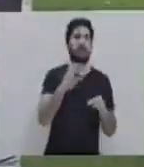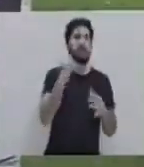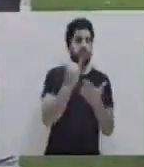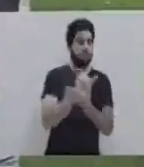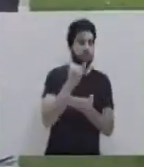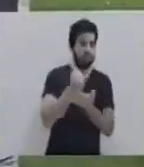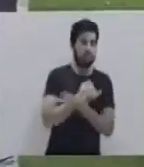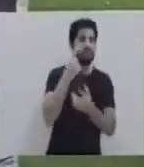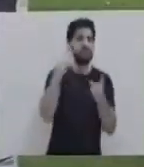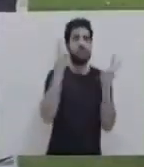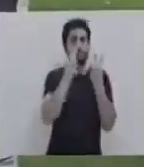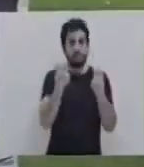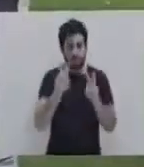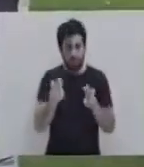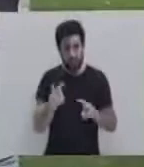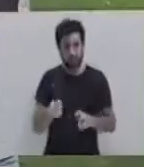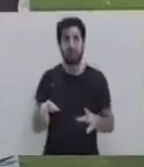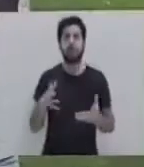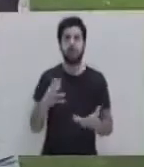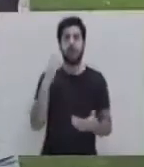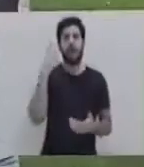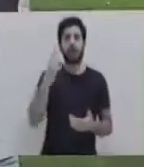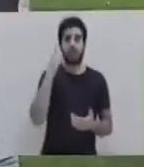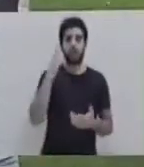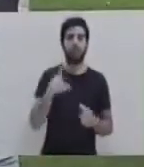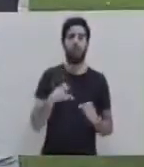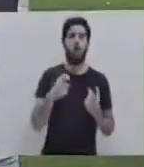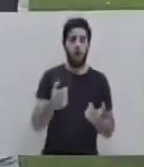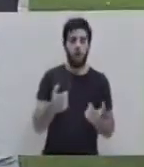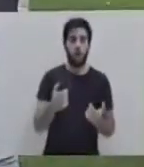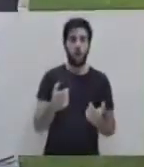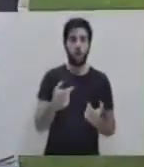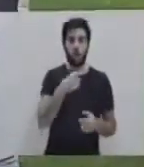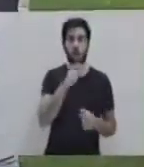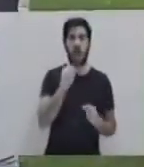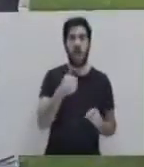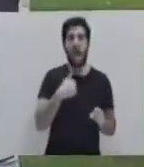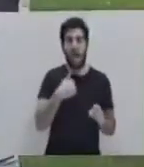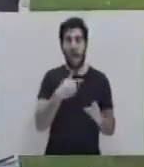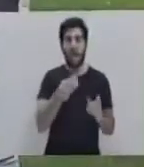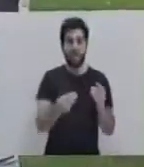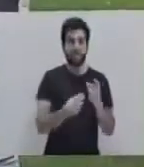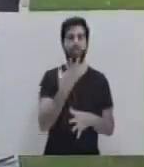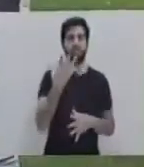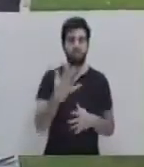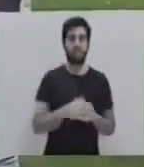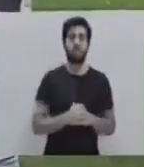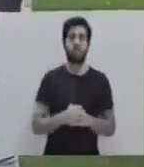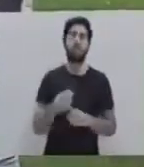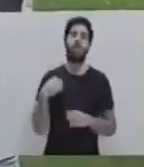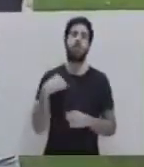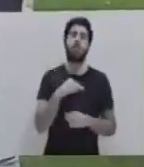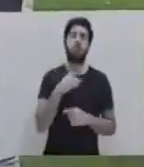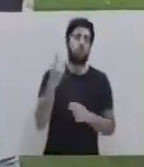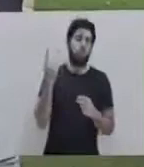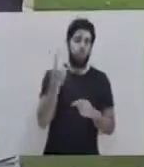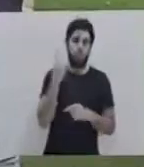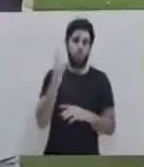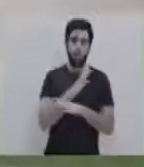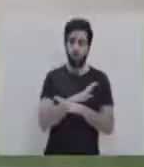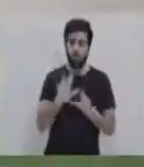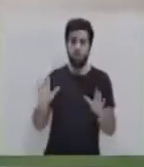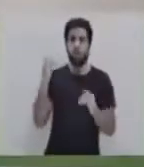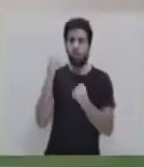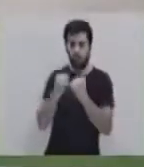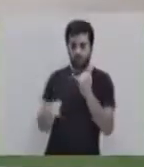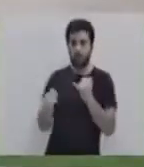se ha tratado de buscar las razones por las cuales esto se produce. La única conclusión que podríamos